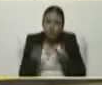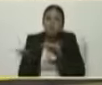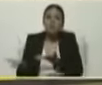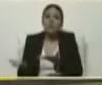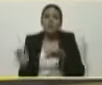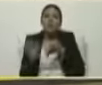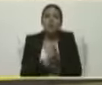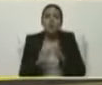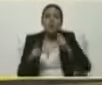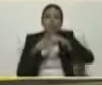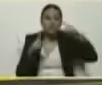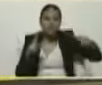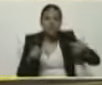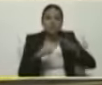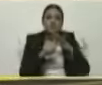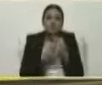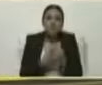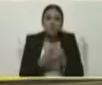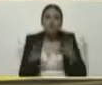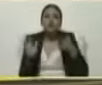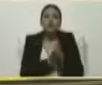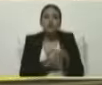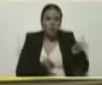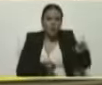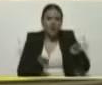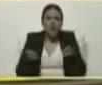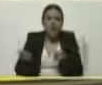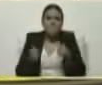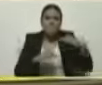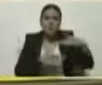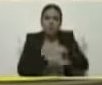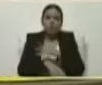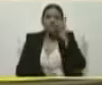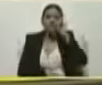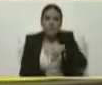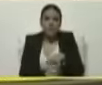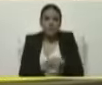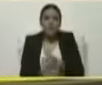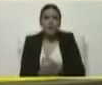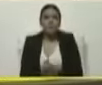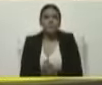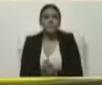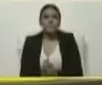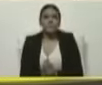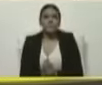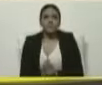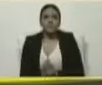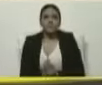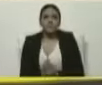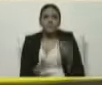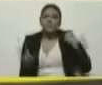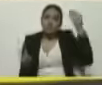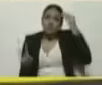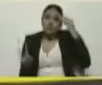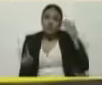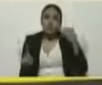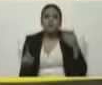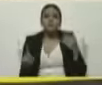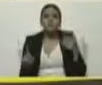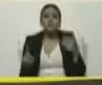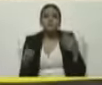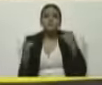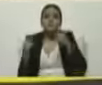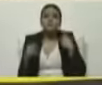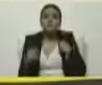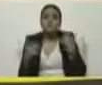el tema eléctrico allá, con los camiones. Zulme Ávila sé que es una hermana mía en